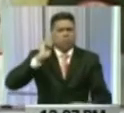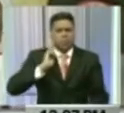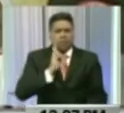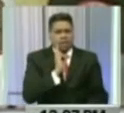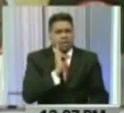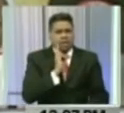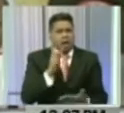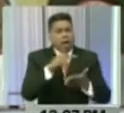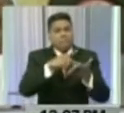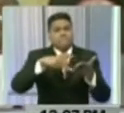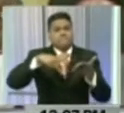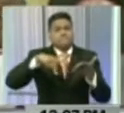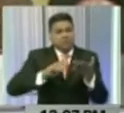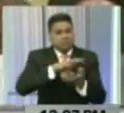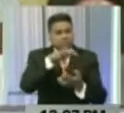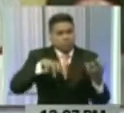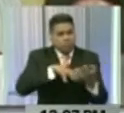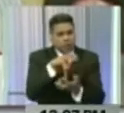Eso es parte de la guerra económica.